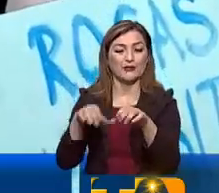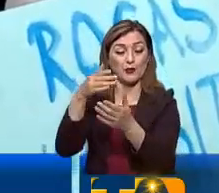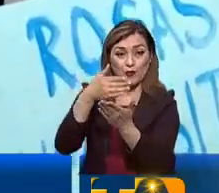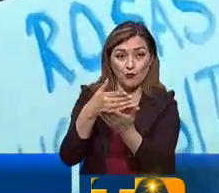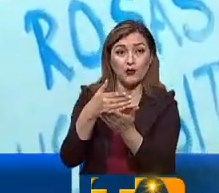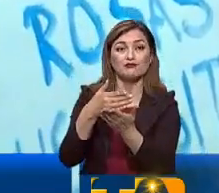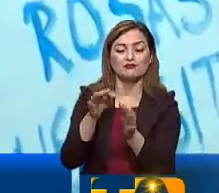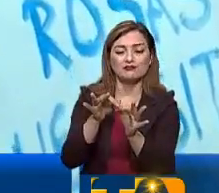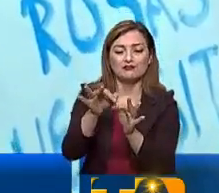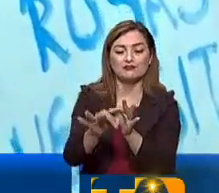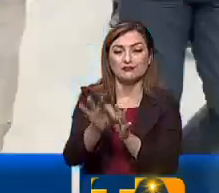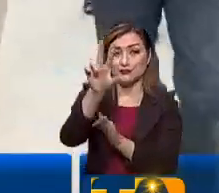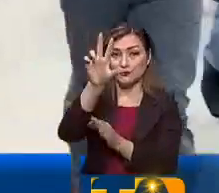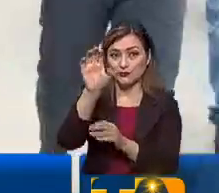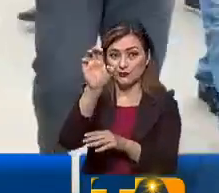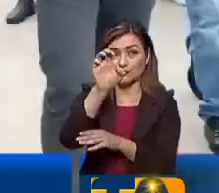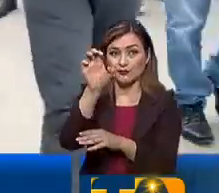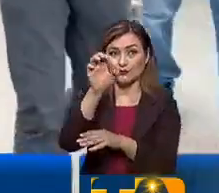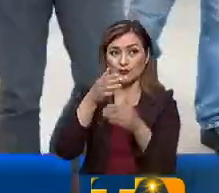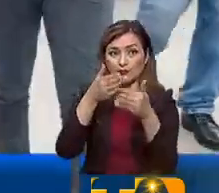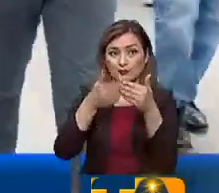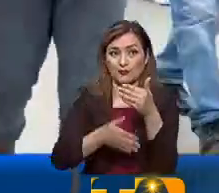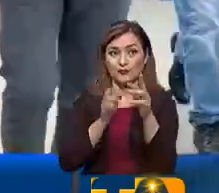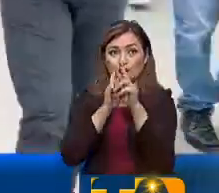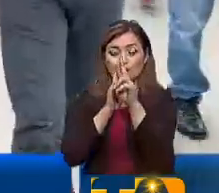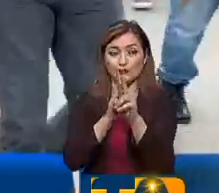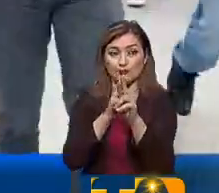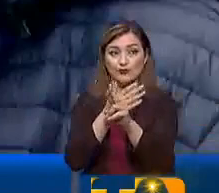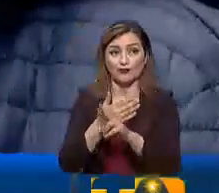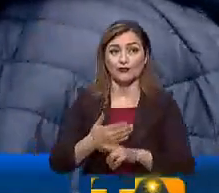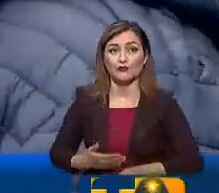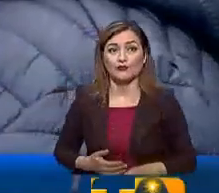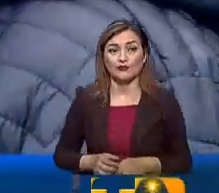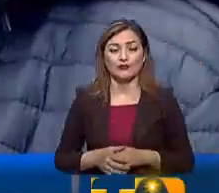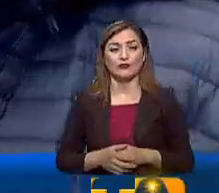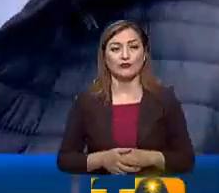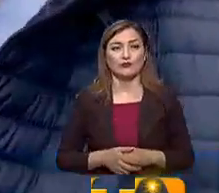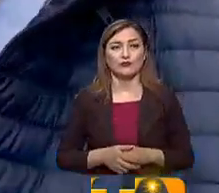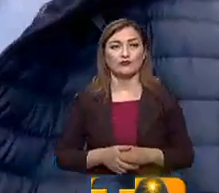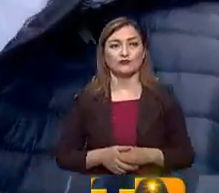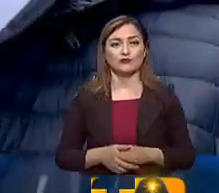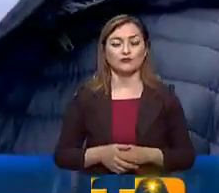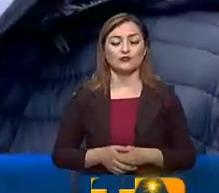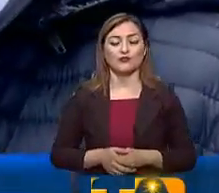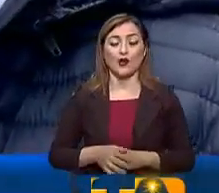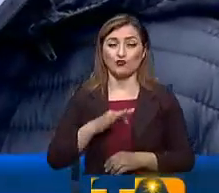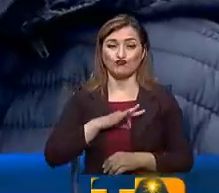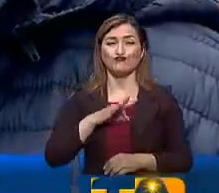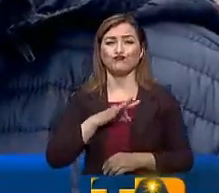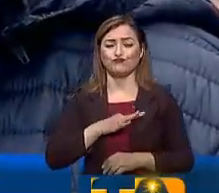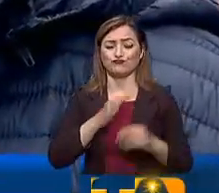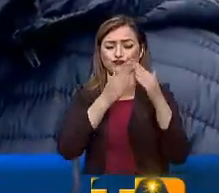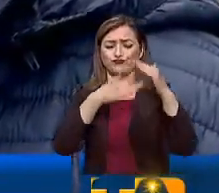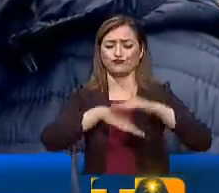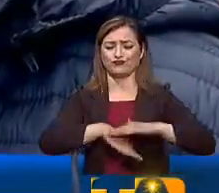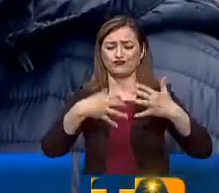próximo 3 de enero como plazo para una respuesta del ejecutivo ocupamos conscientes de que la afectación es grave es grave